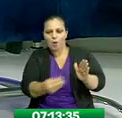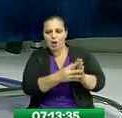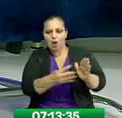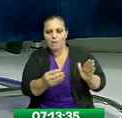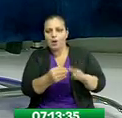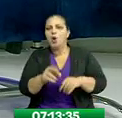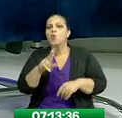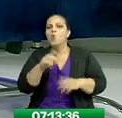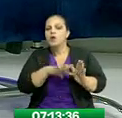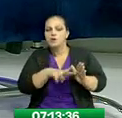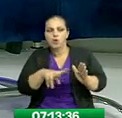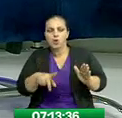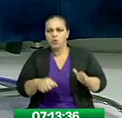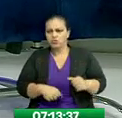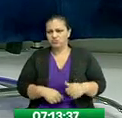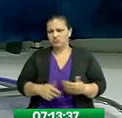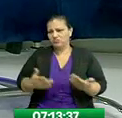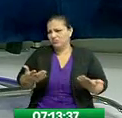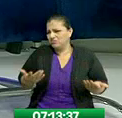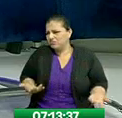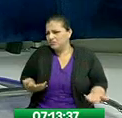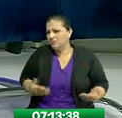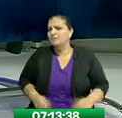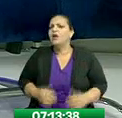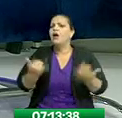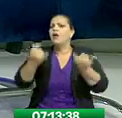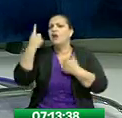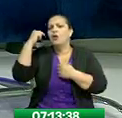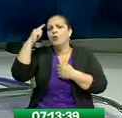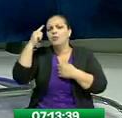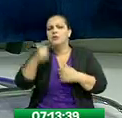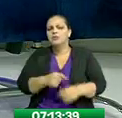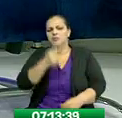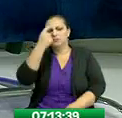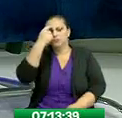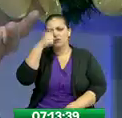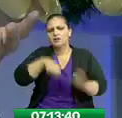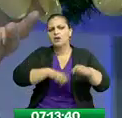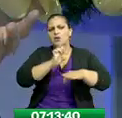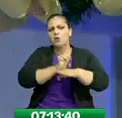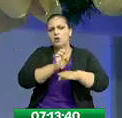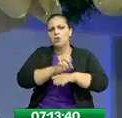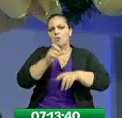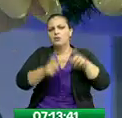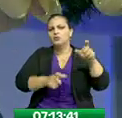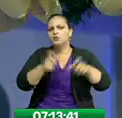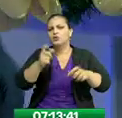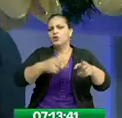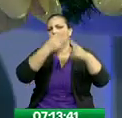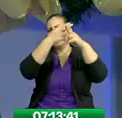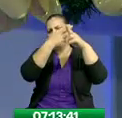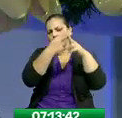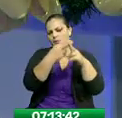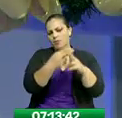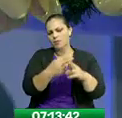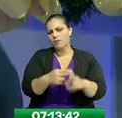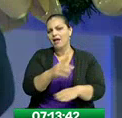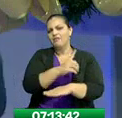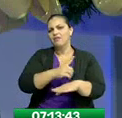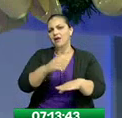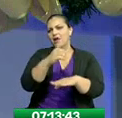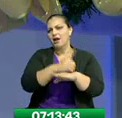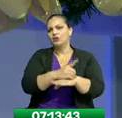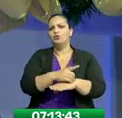datos de los ecuatorianos en general no vayan a ser mal utilizados? Bueno, si hemos creado todo este ecosistema digital, si vamos a tener una autentificación facial,